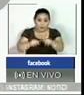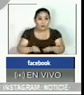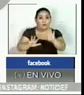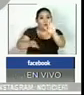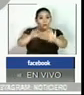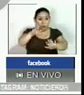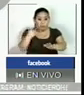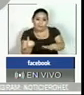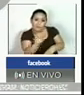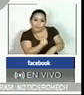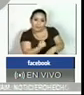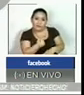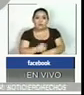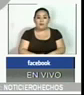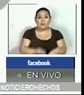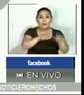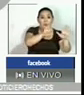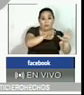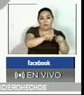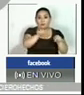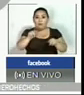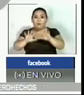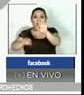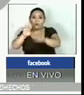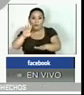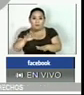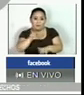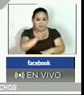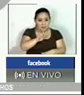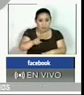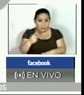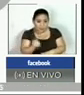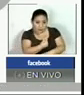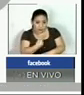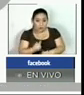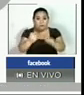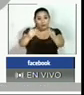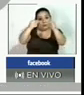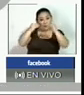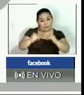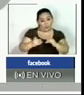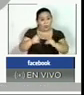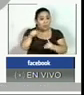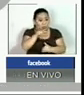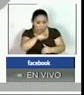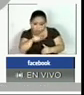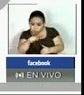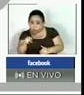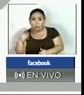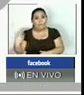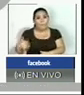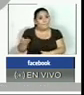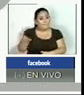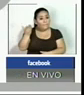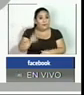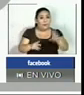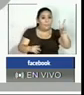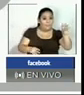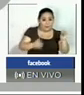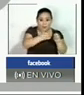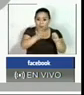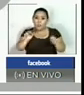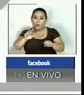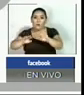18 pacientes, de 10 a 19 años, 23 pacientes. Y vamos a las cifras más grandes. Tenemos de 20 a 39